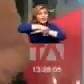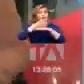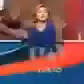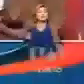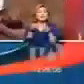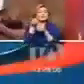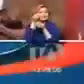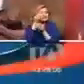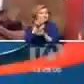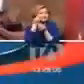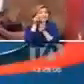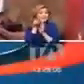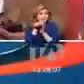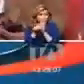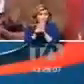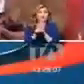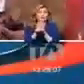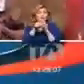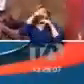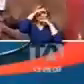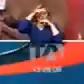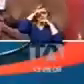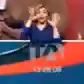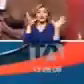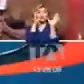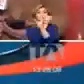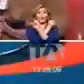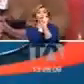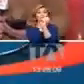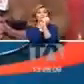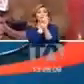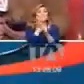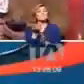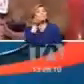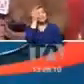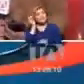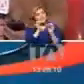tarde. Aquí les entregaremos más detalles en el noticiero estelar. Liz, tú tienes más noticias. Buenas tardes.